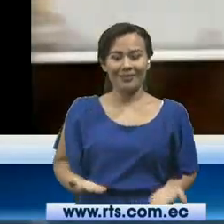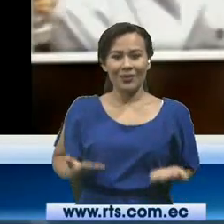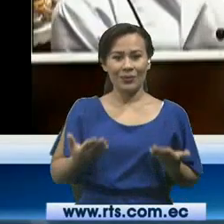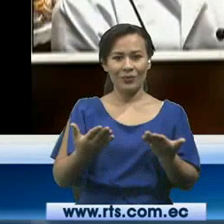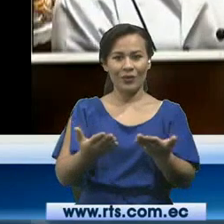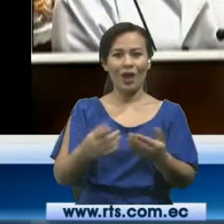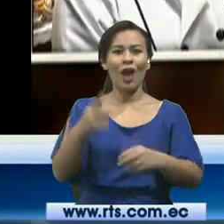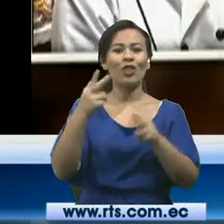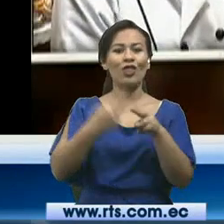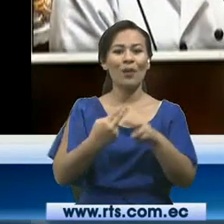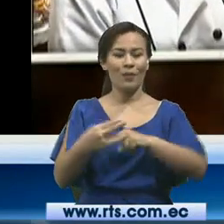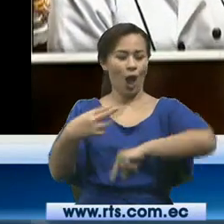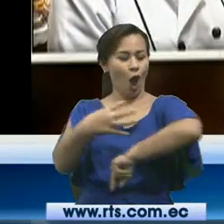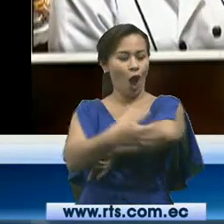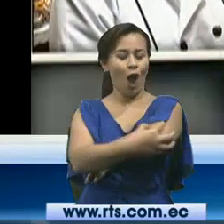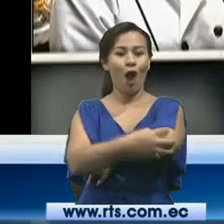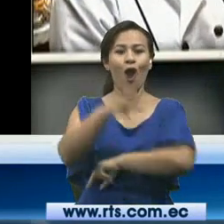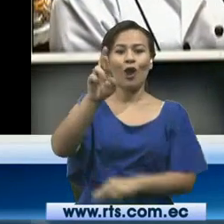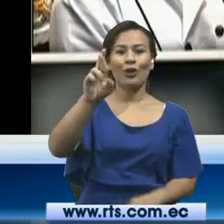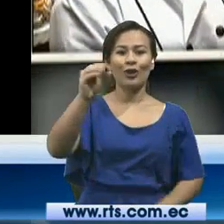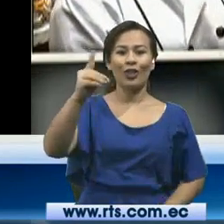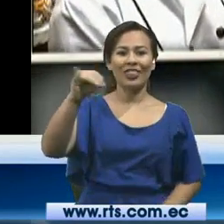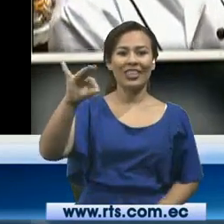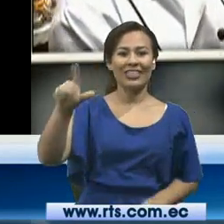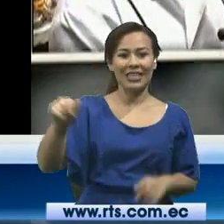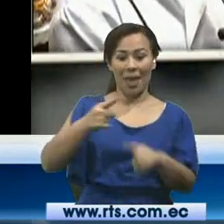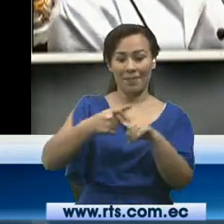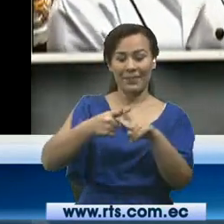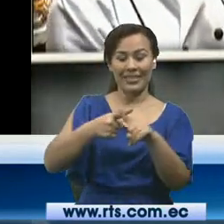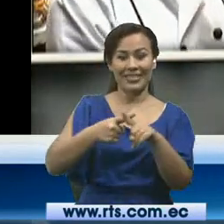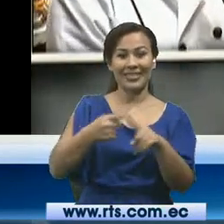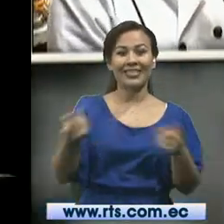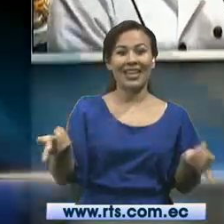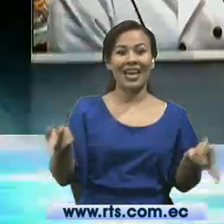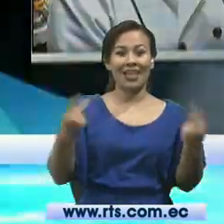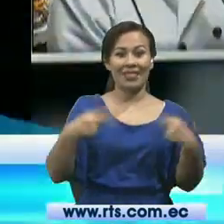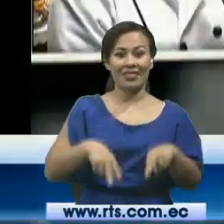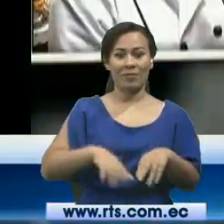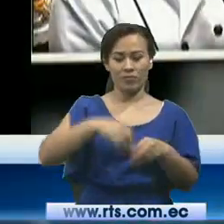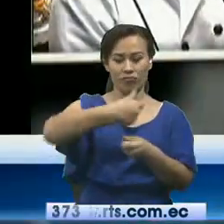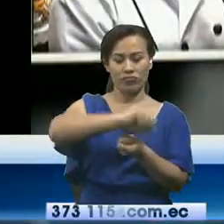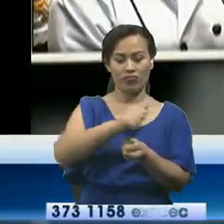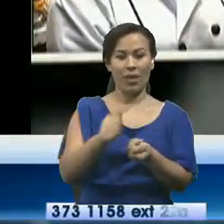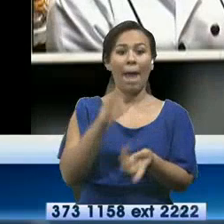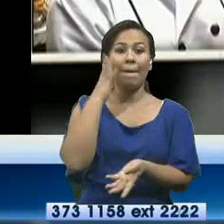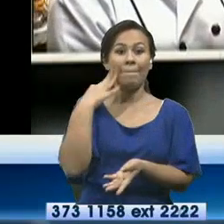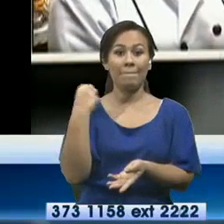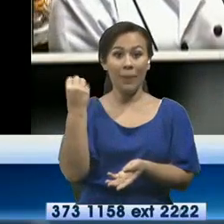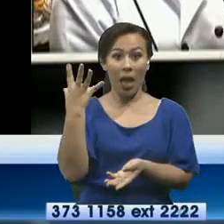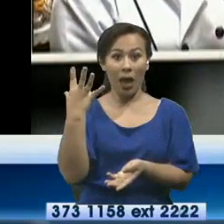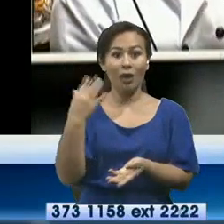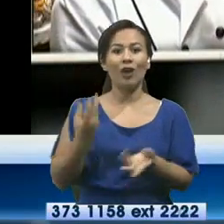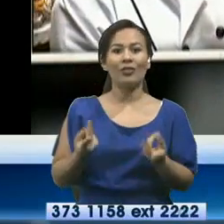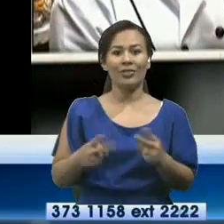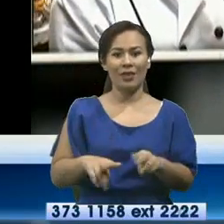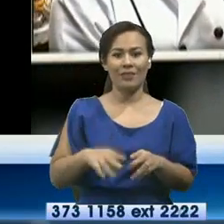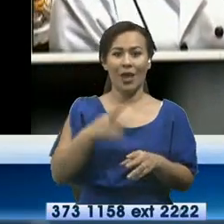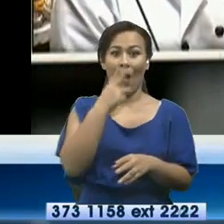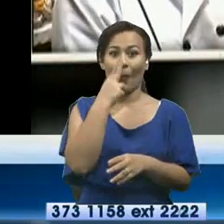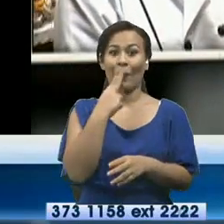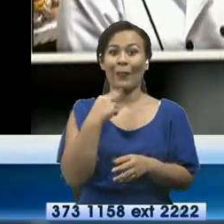de Cristo, hacemos el mestizo polviado, hacemos pan blanco, hacemos costras de